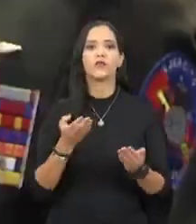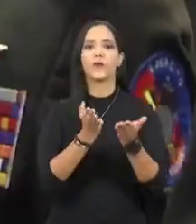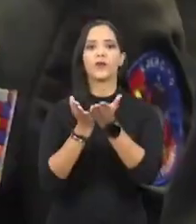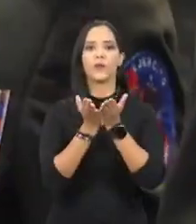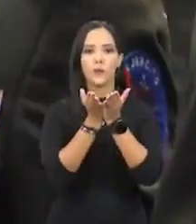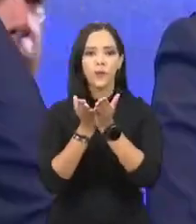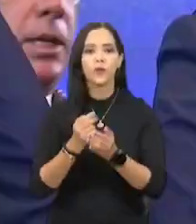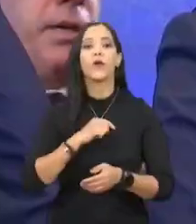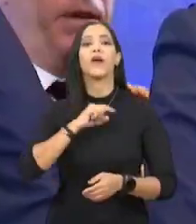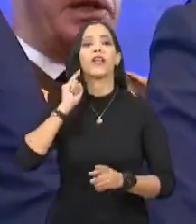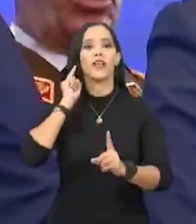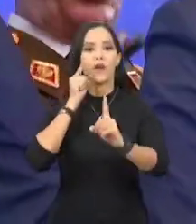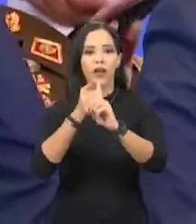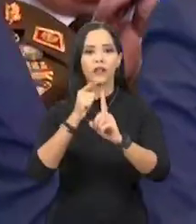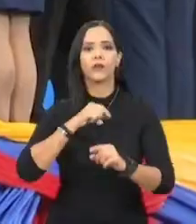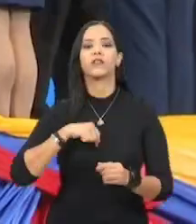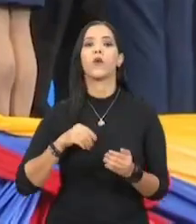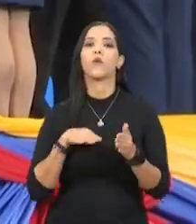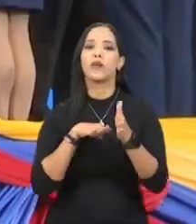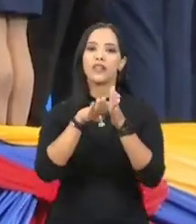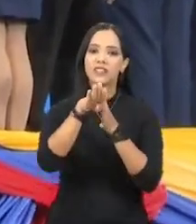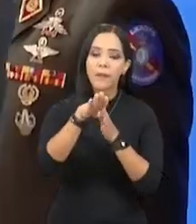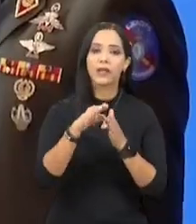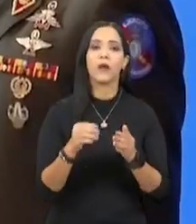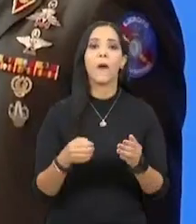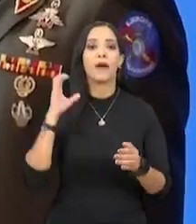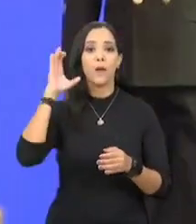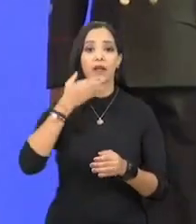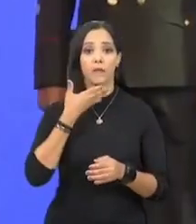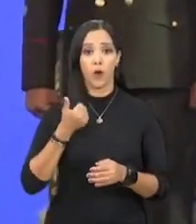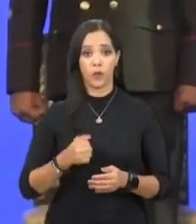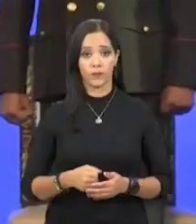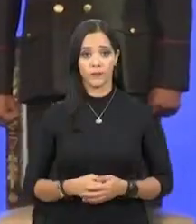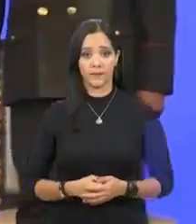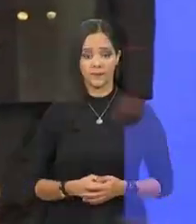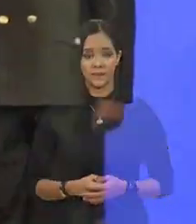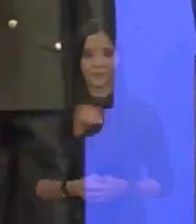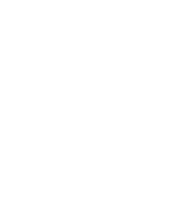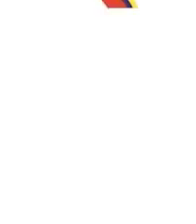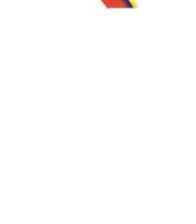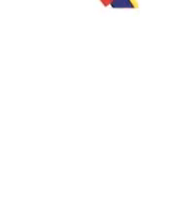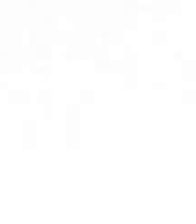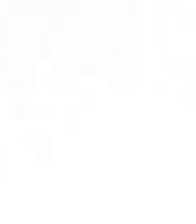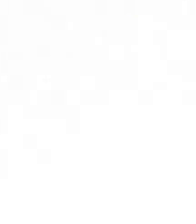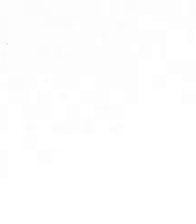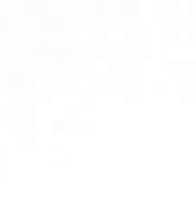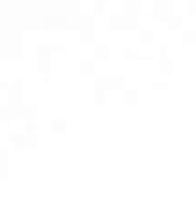estudio y debe ser objeto de un crecimiento para un país mejor.